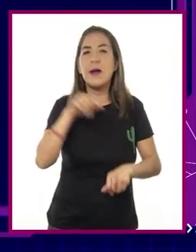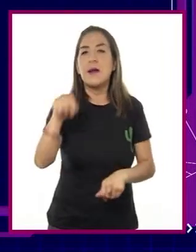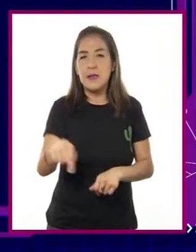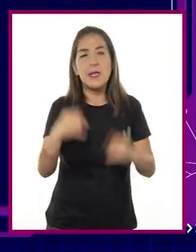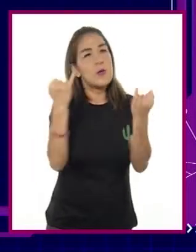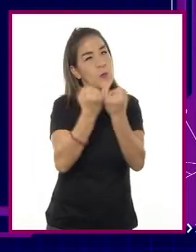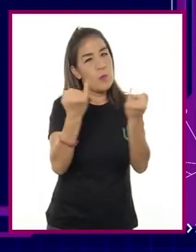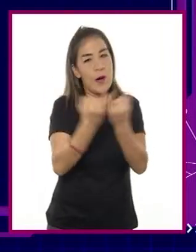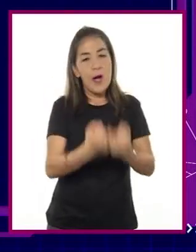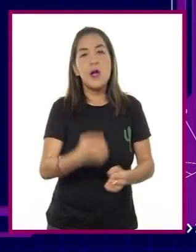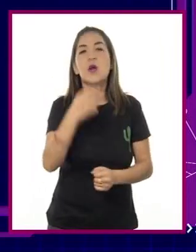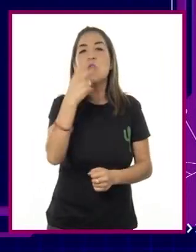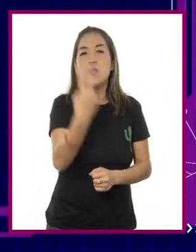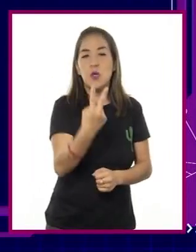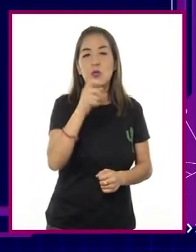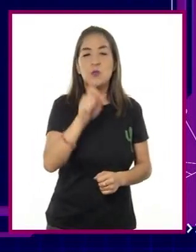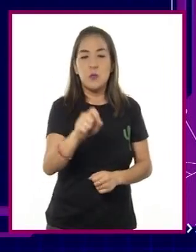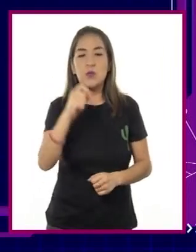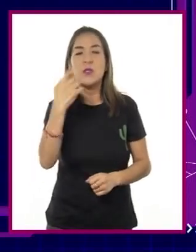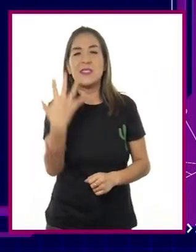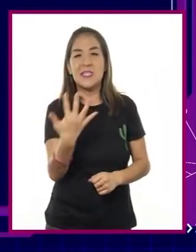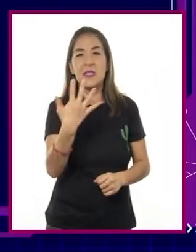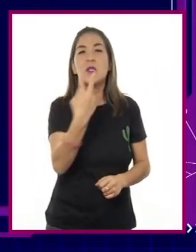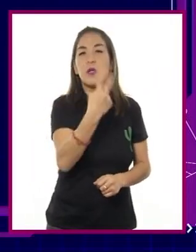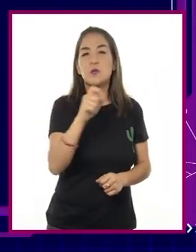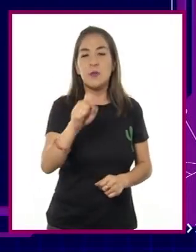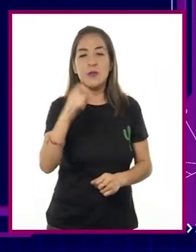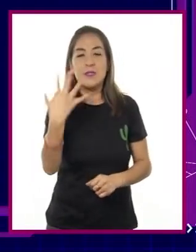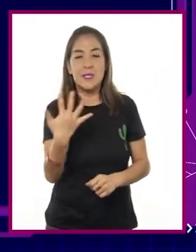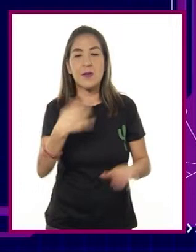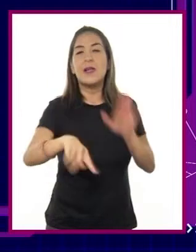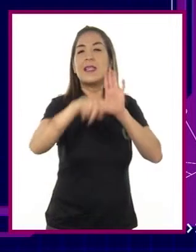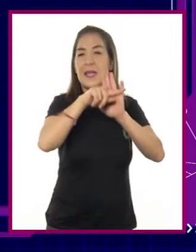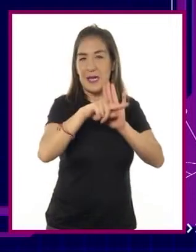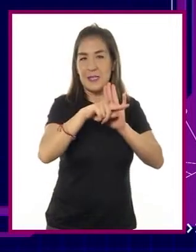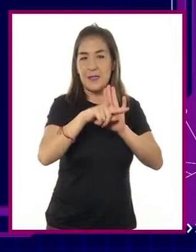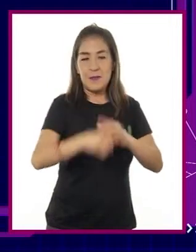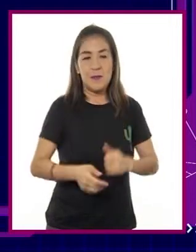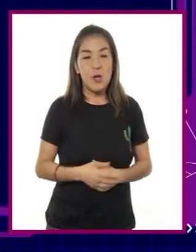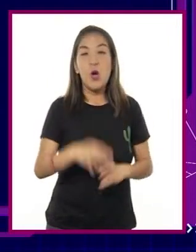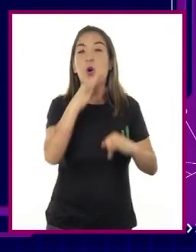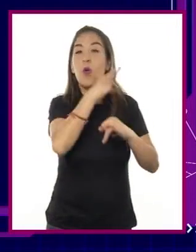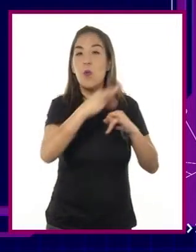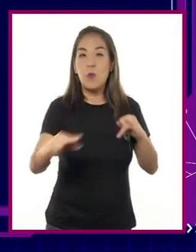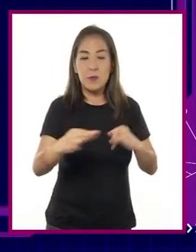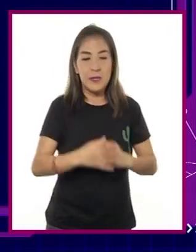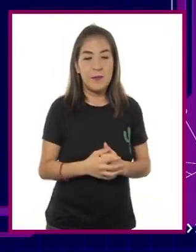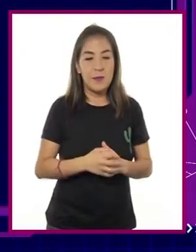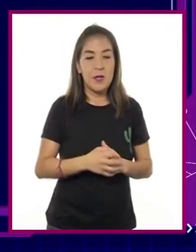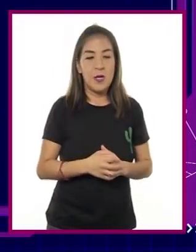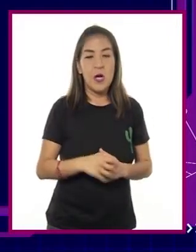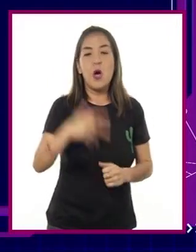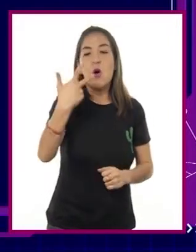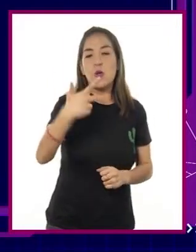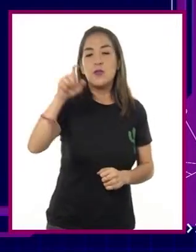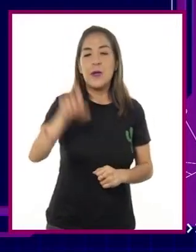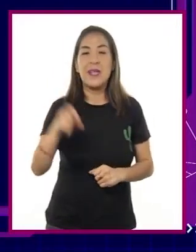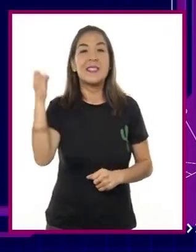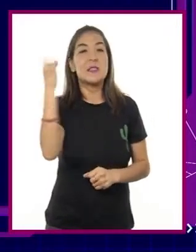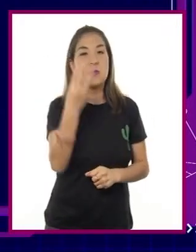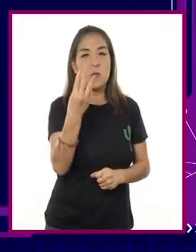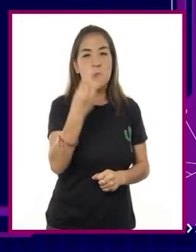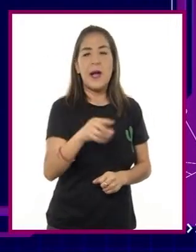será 1 que no posea literal, 2.5 negativo. Por último está 8x cúbica y